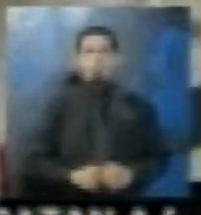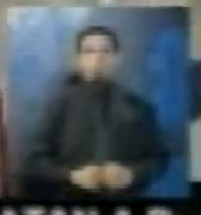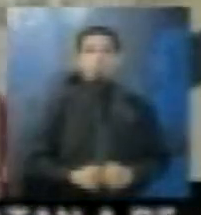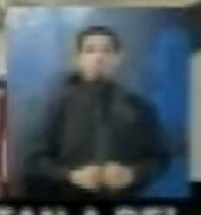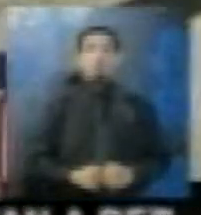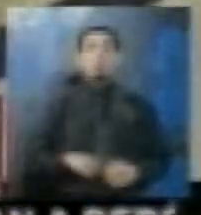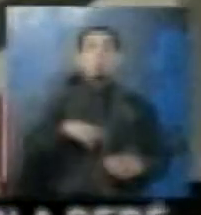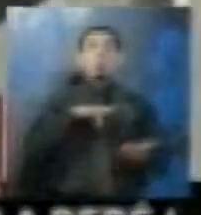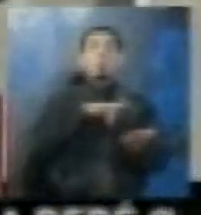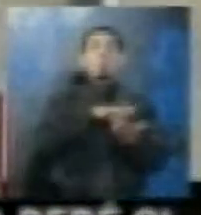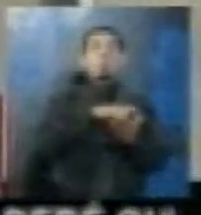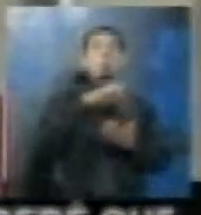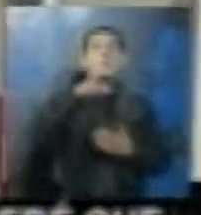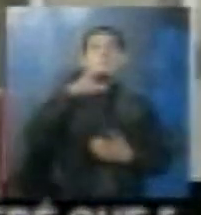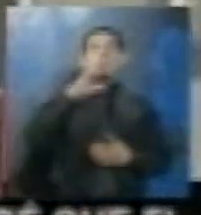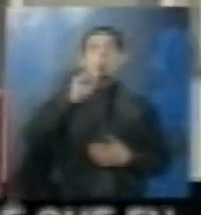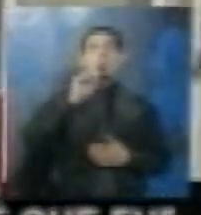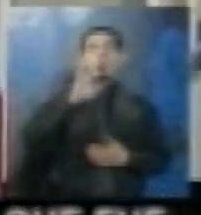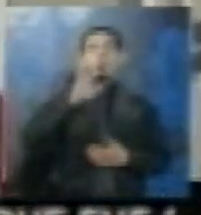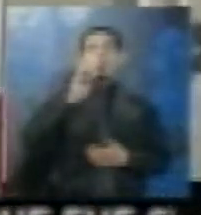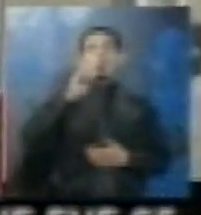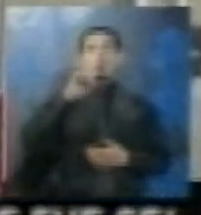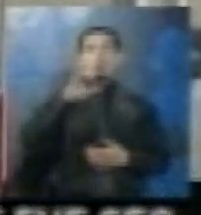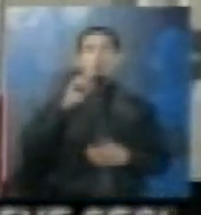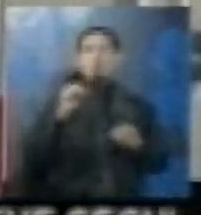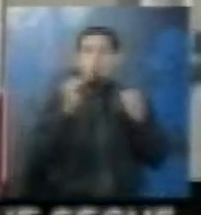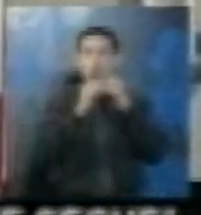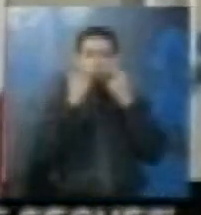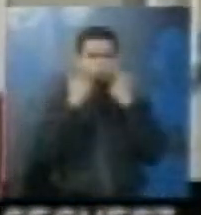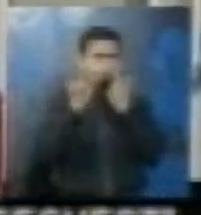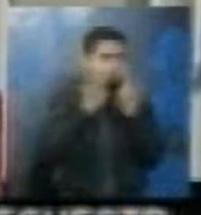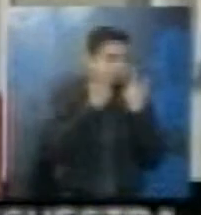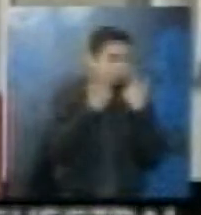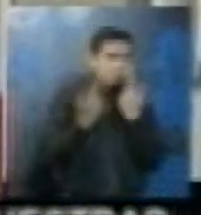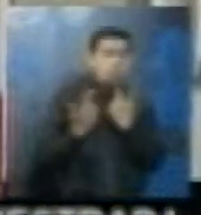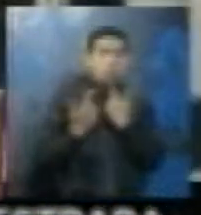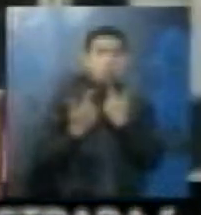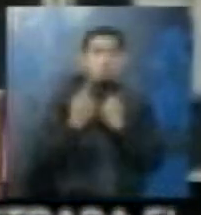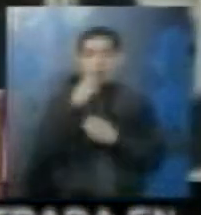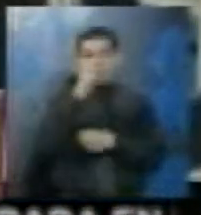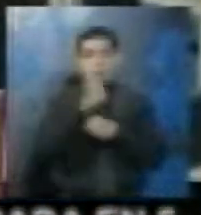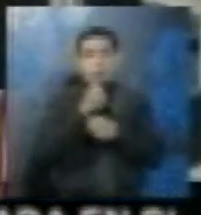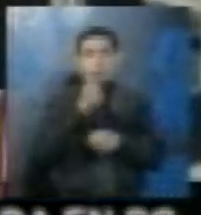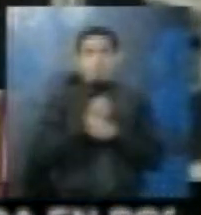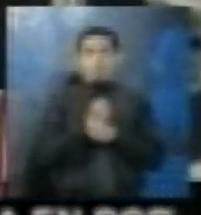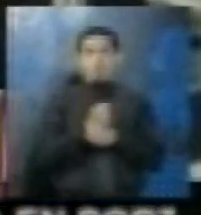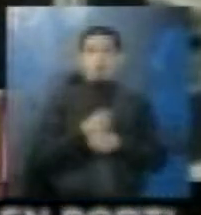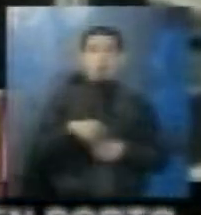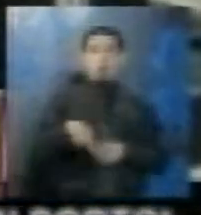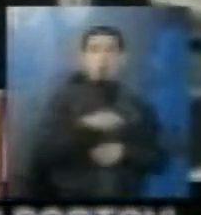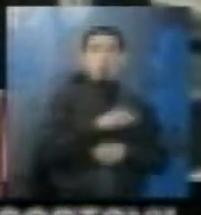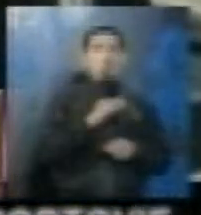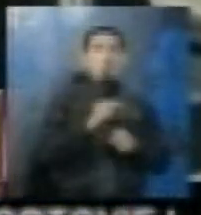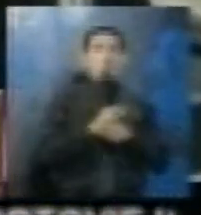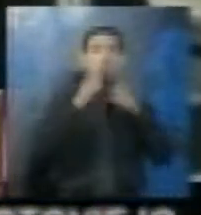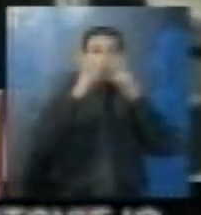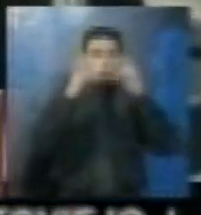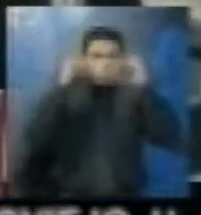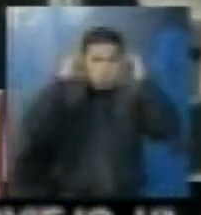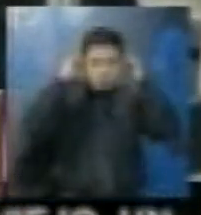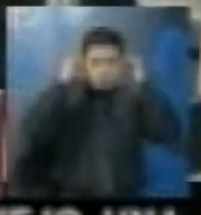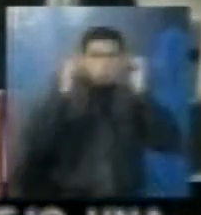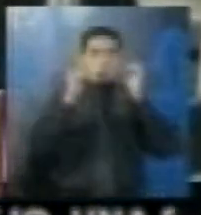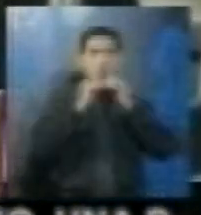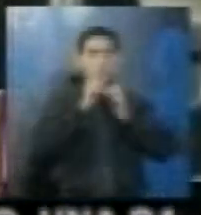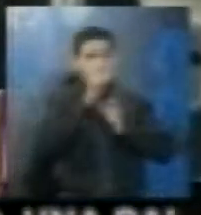En el aeropuerto de Catamayo las medidas de seguridad se han intensificado. Personal que labora en las estaciones del lugar utilizan mascarillas y los ciudadanos que